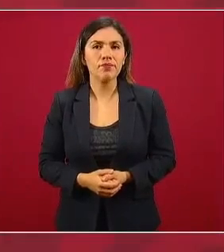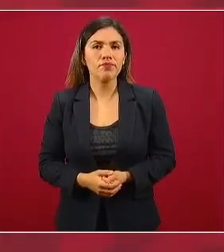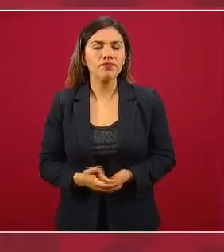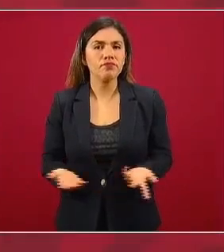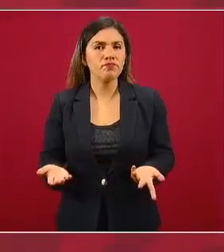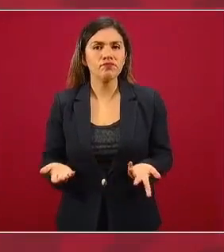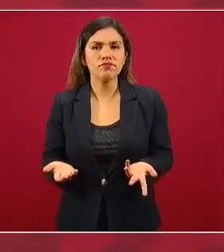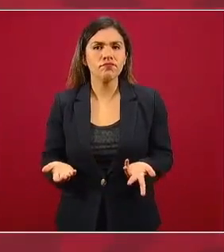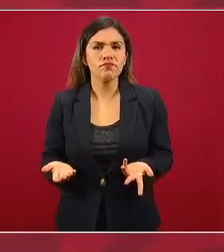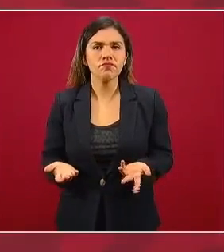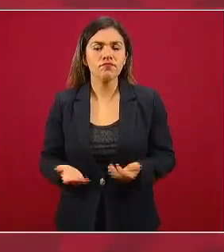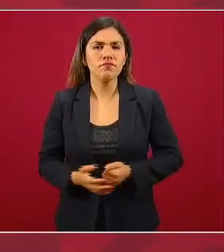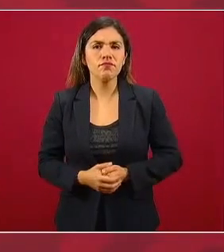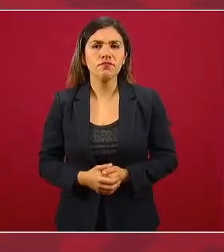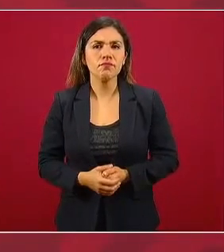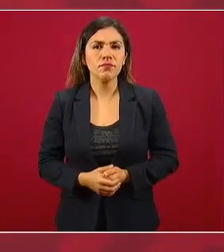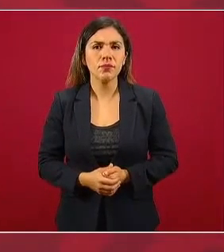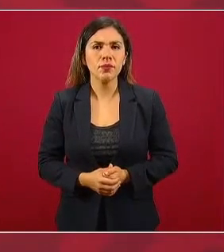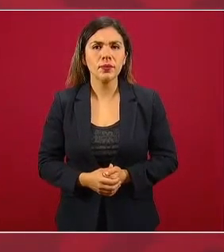podemos